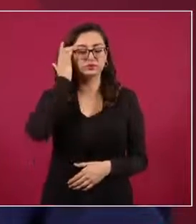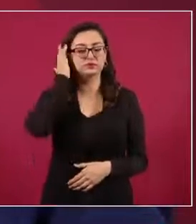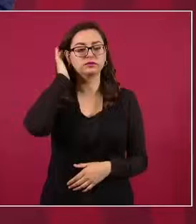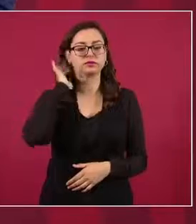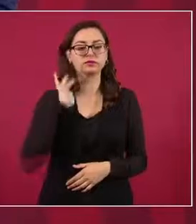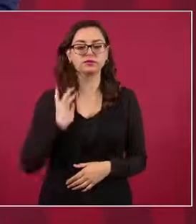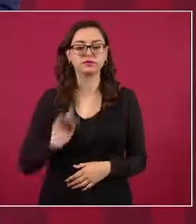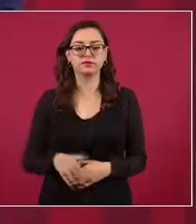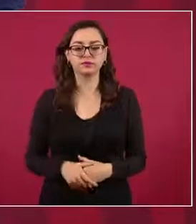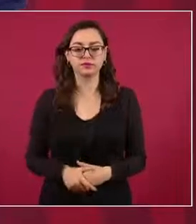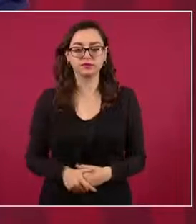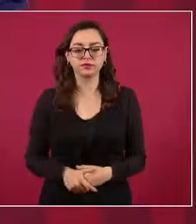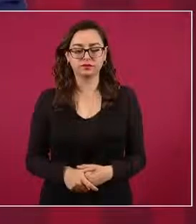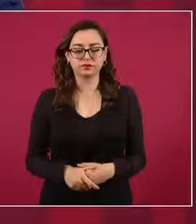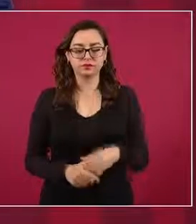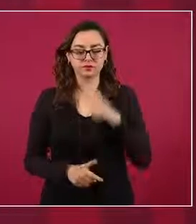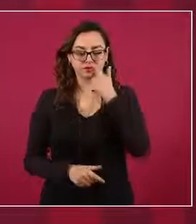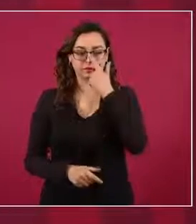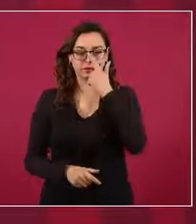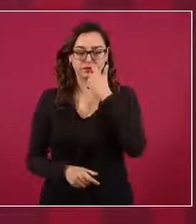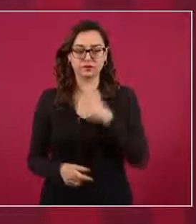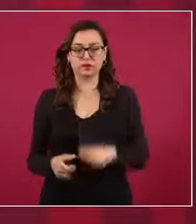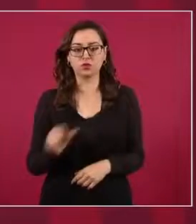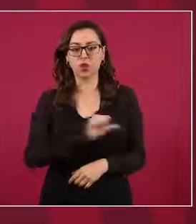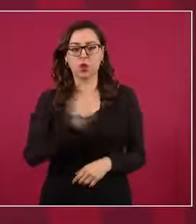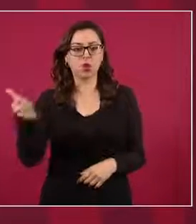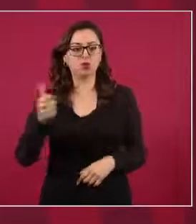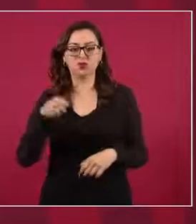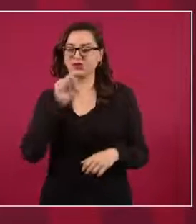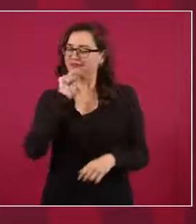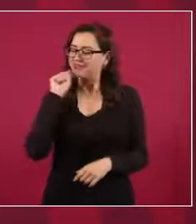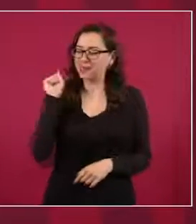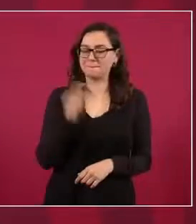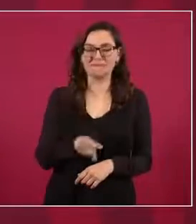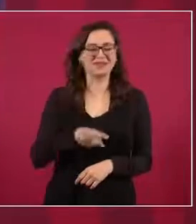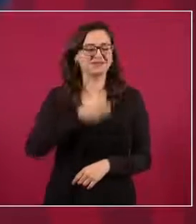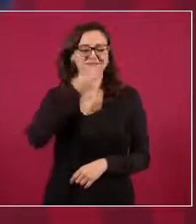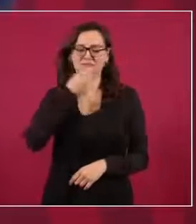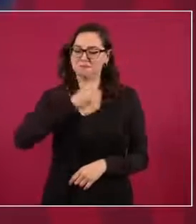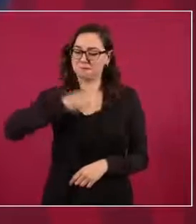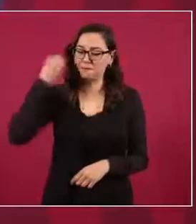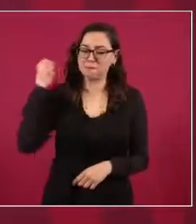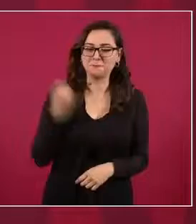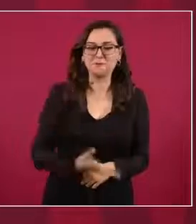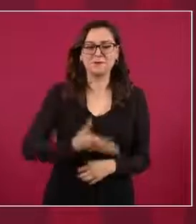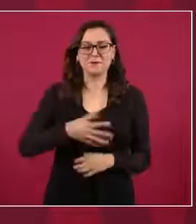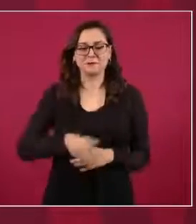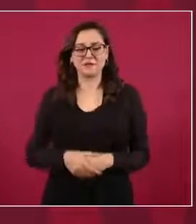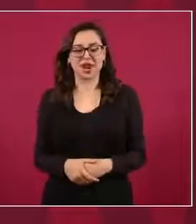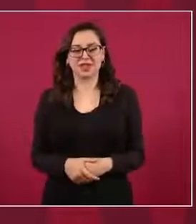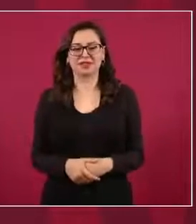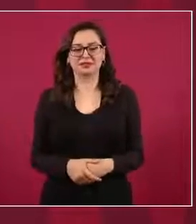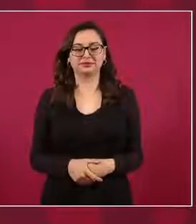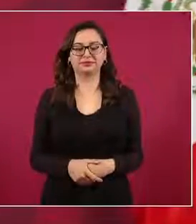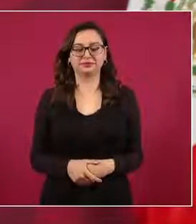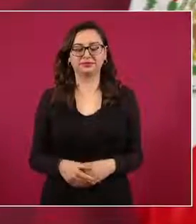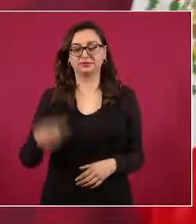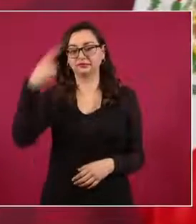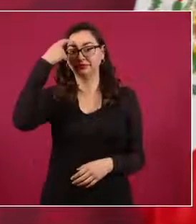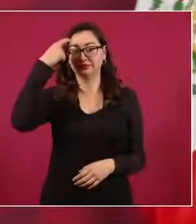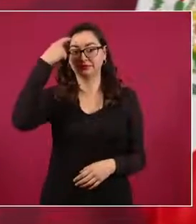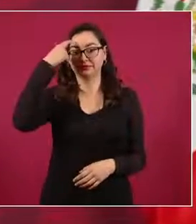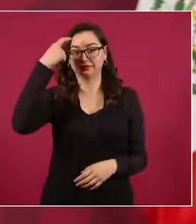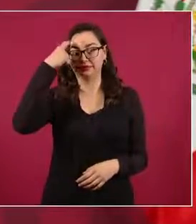que ese es genial, pero que además tiene que ver mucho con el pensamiento de